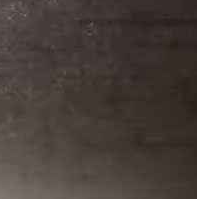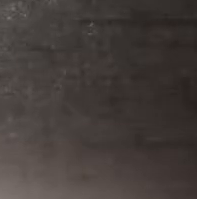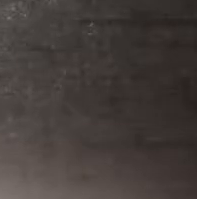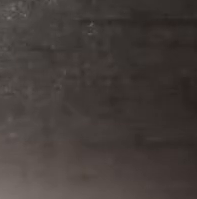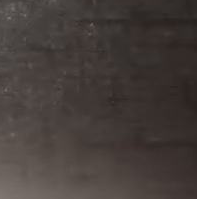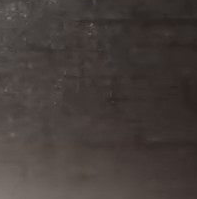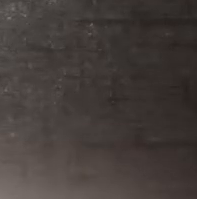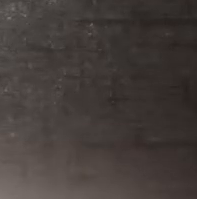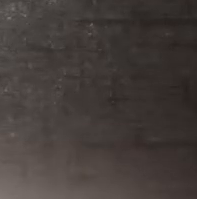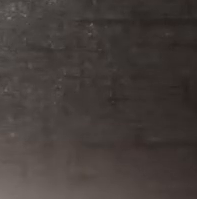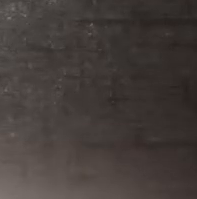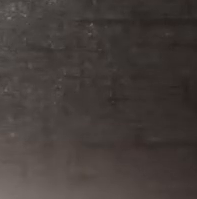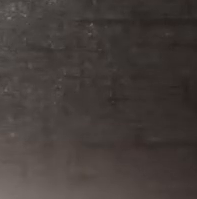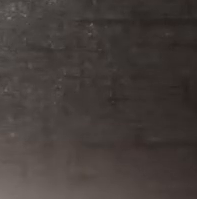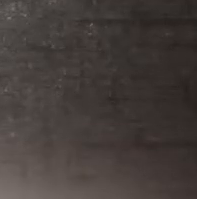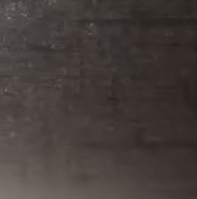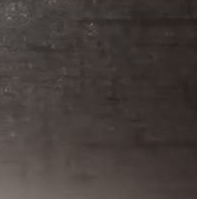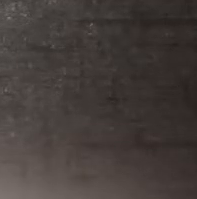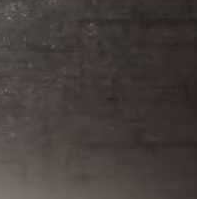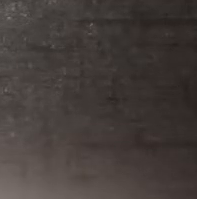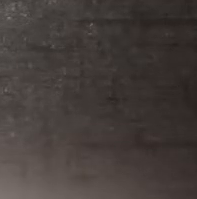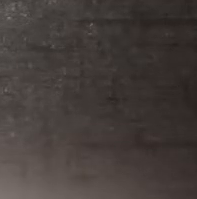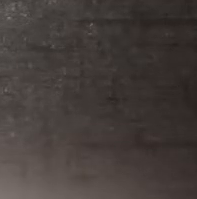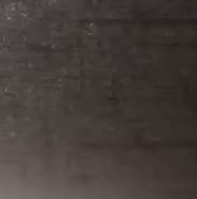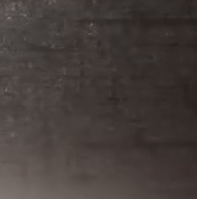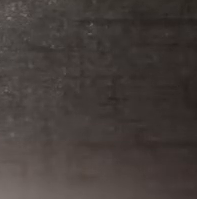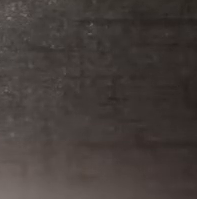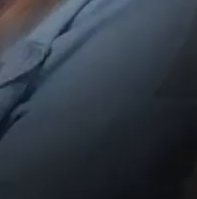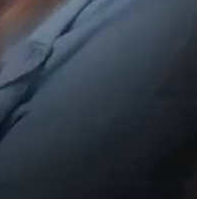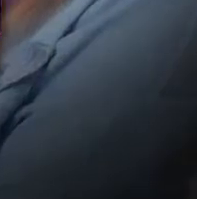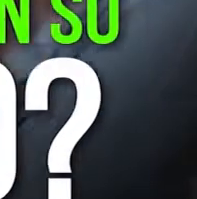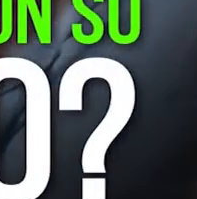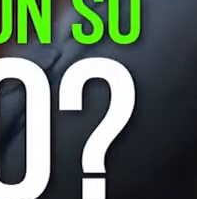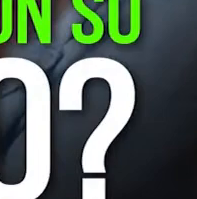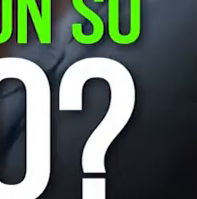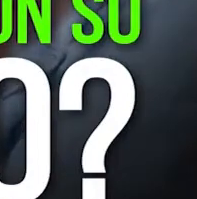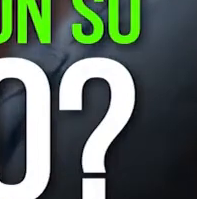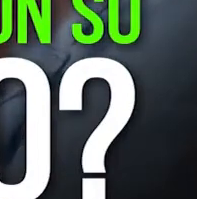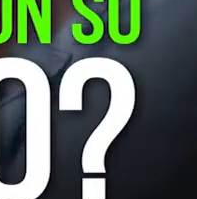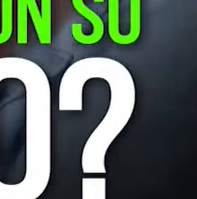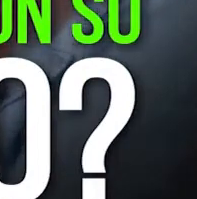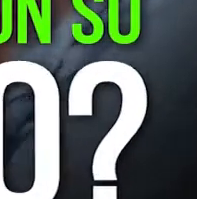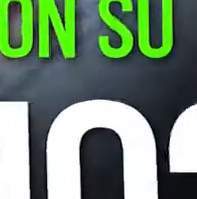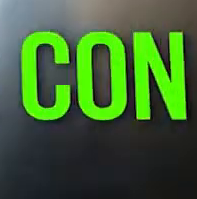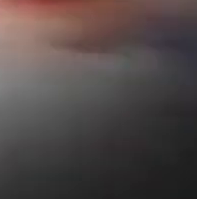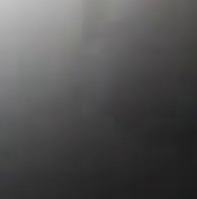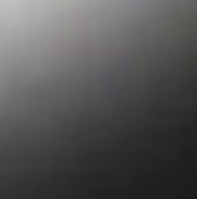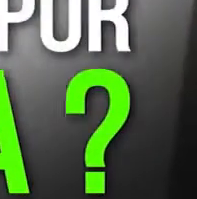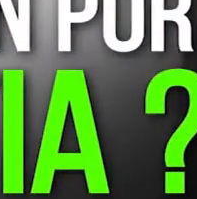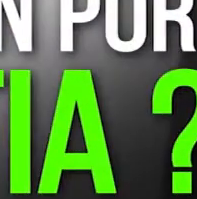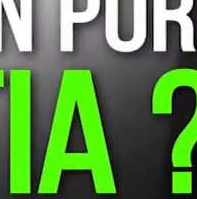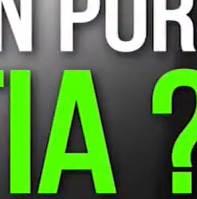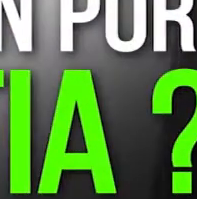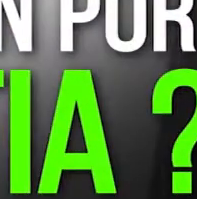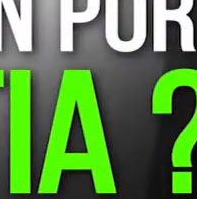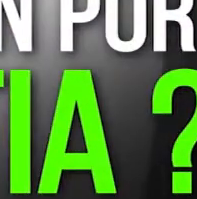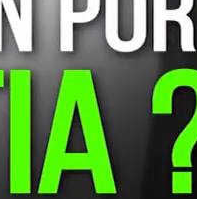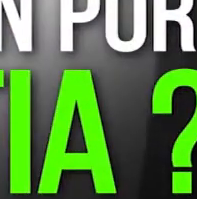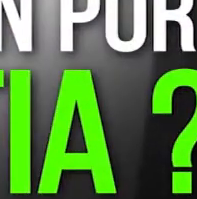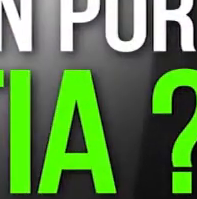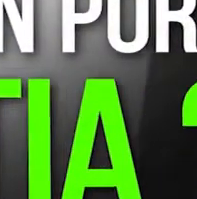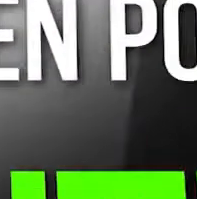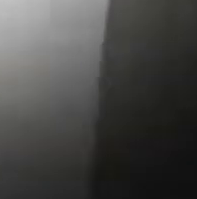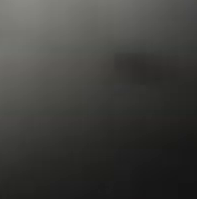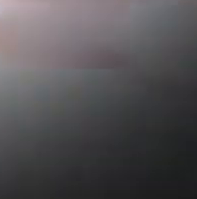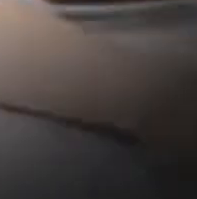cambiar el precio de la fama. ¿Necesita ayuda con su divorcio? ¿No le responden por la